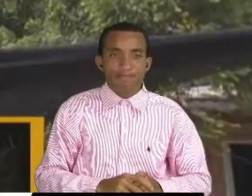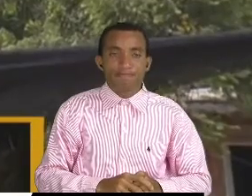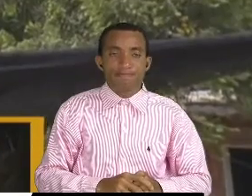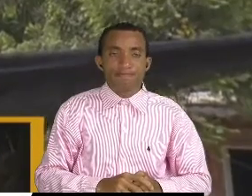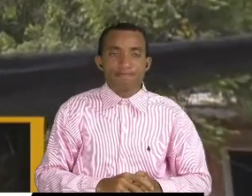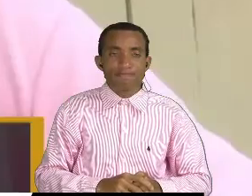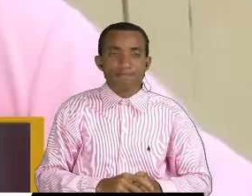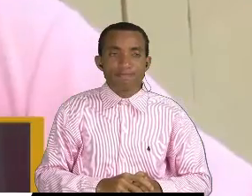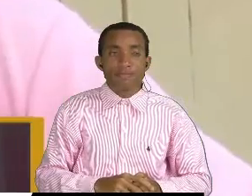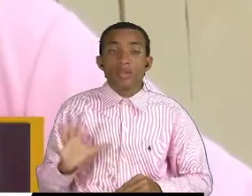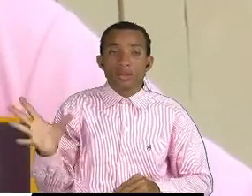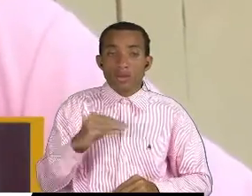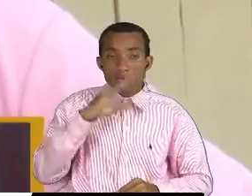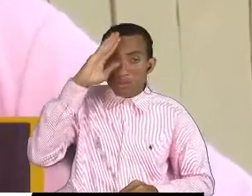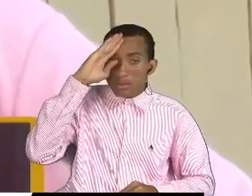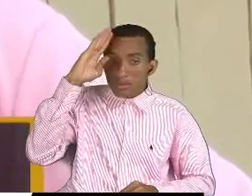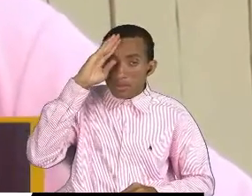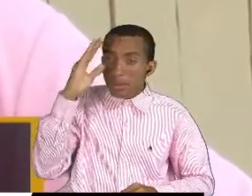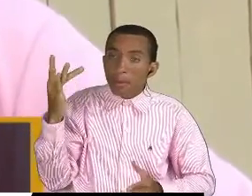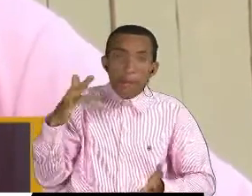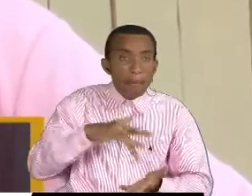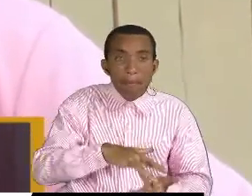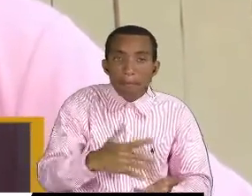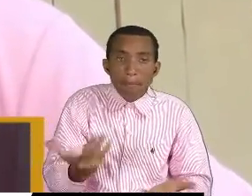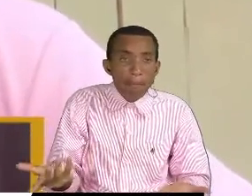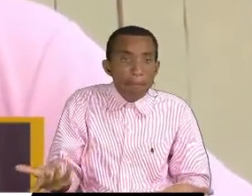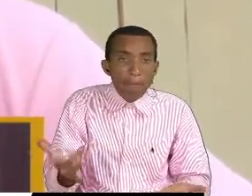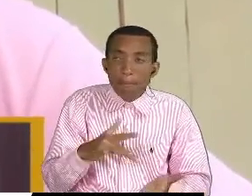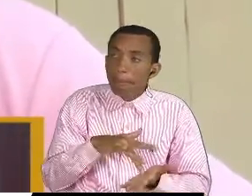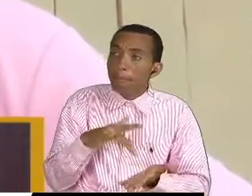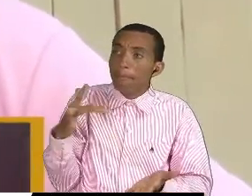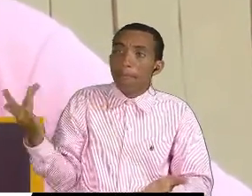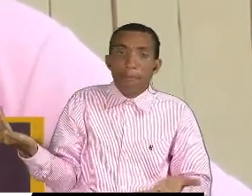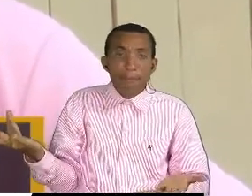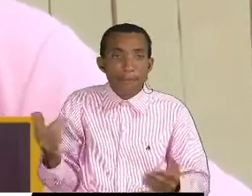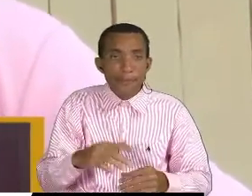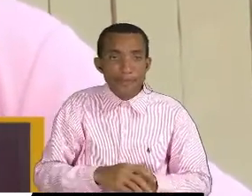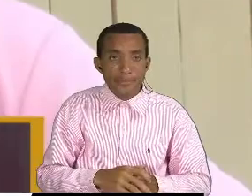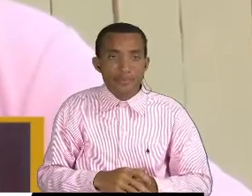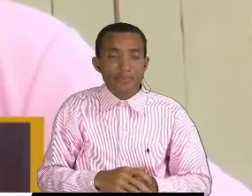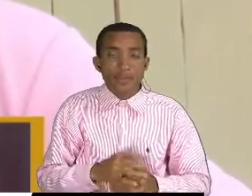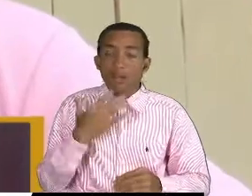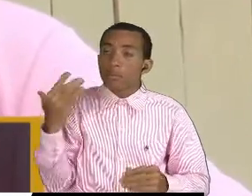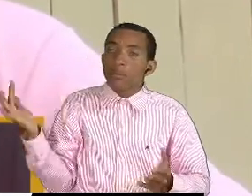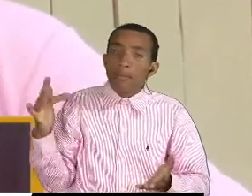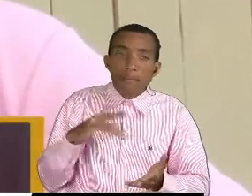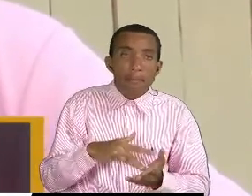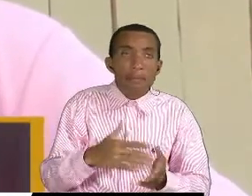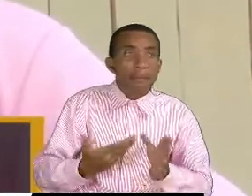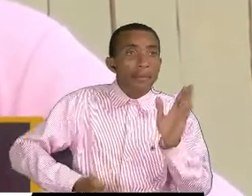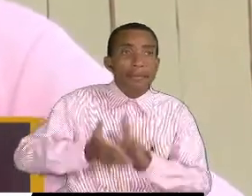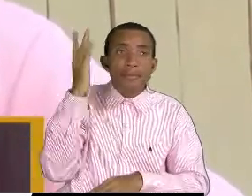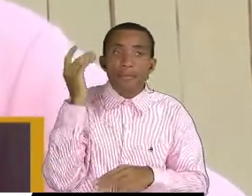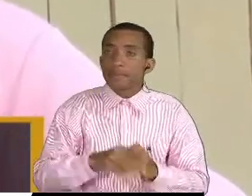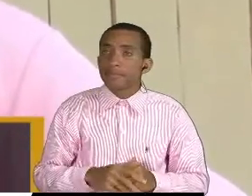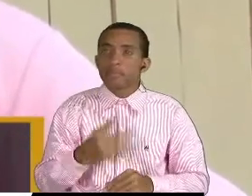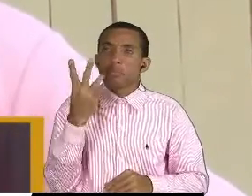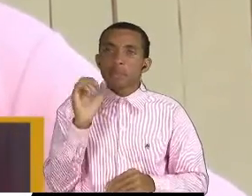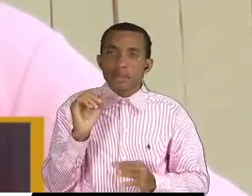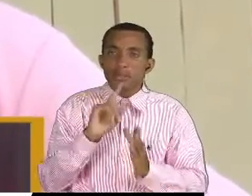zona. Por aquí casi la policía, casi muy poco se ve la policía. Y si pasan de largo por ahí cada 20